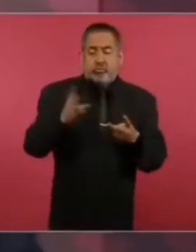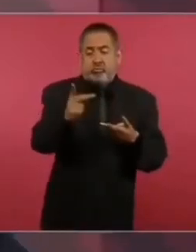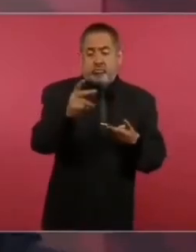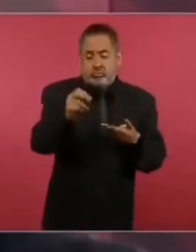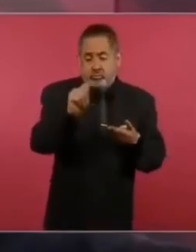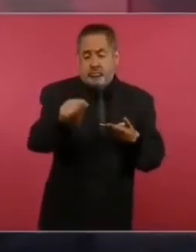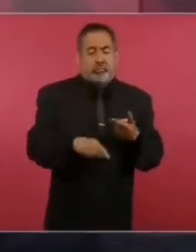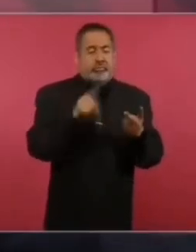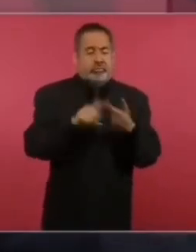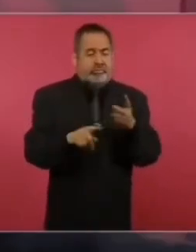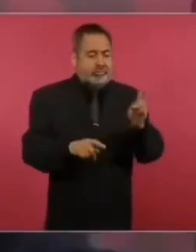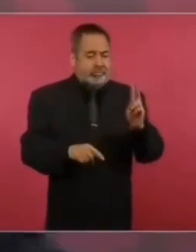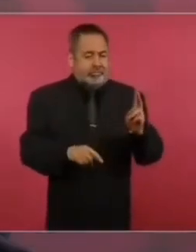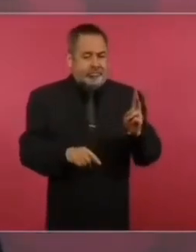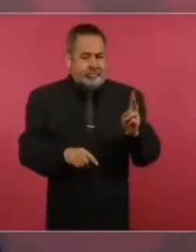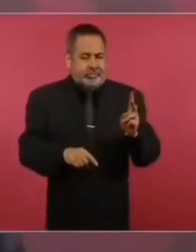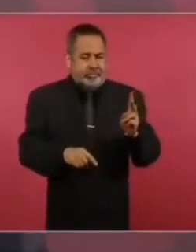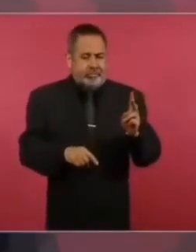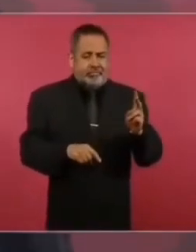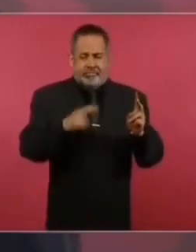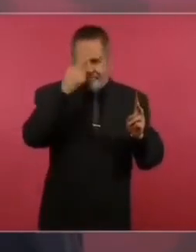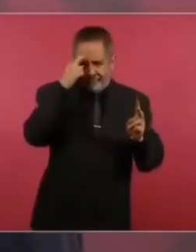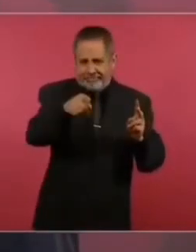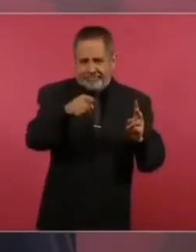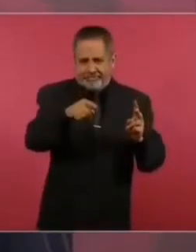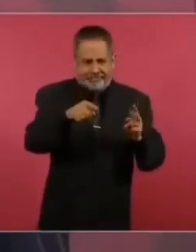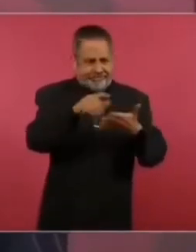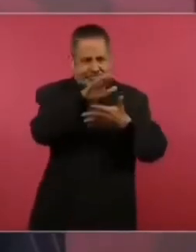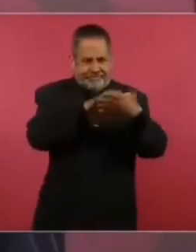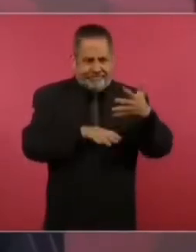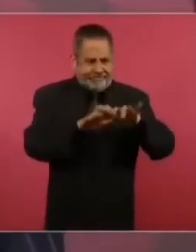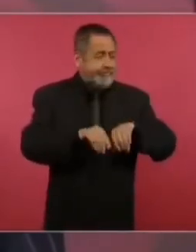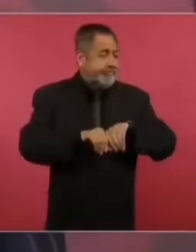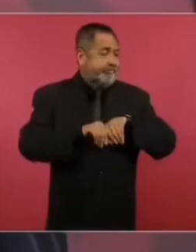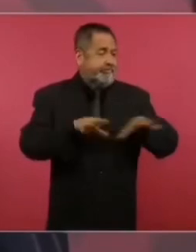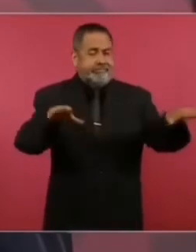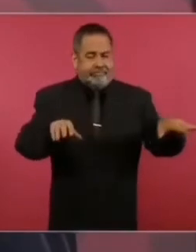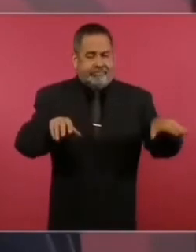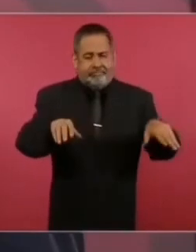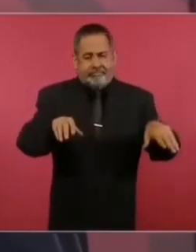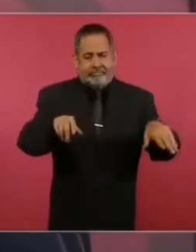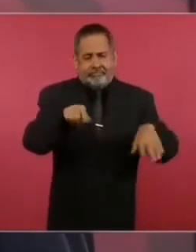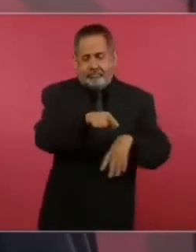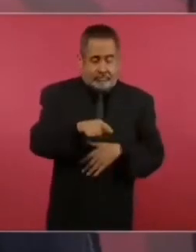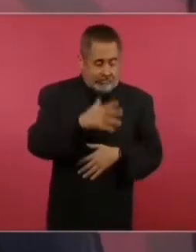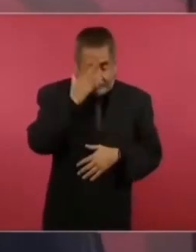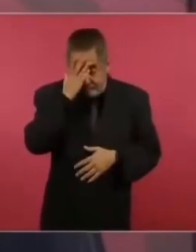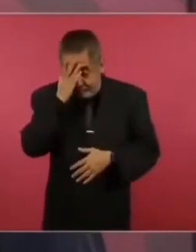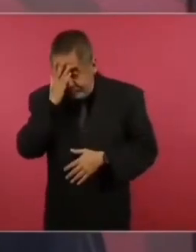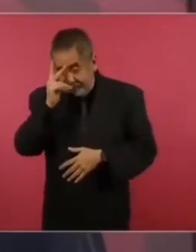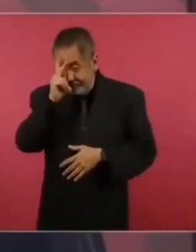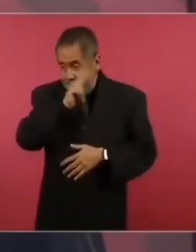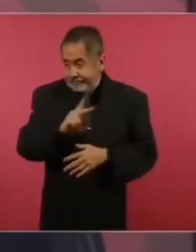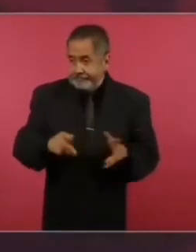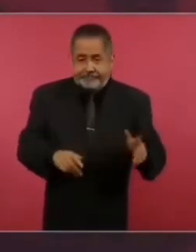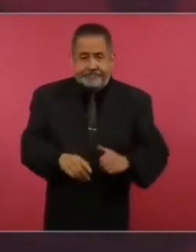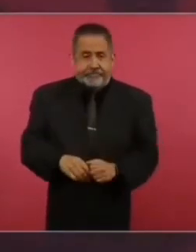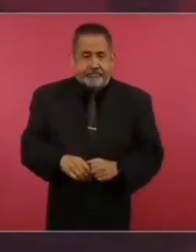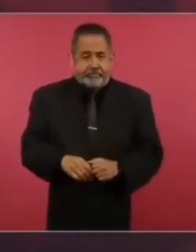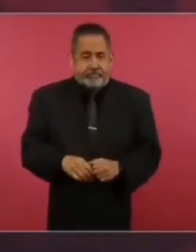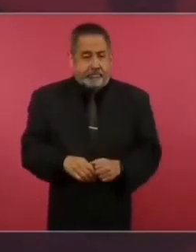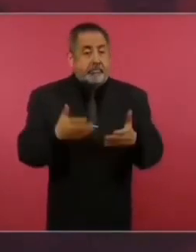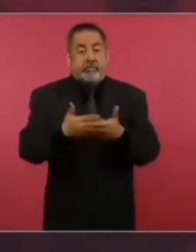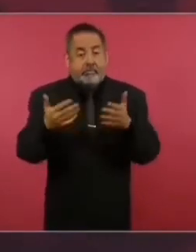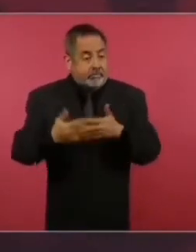Post, un artículo en el New York Times. ¡Qué barbaridad! Ahora